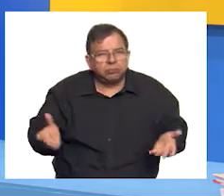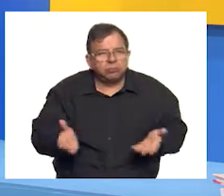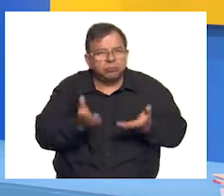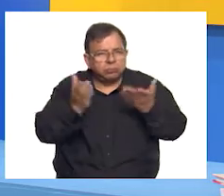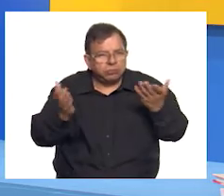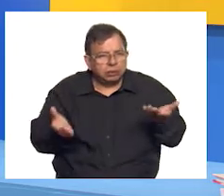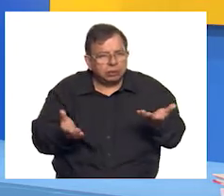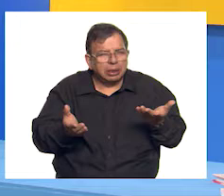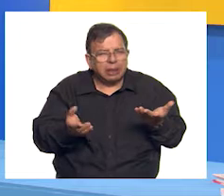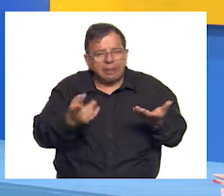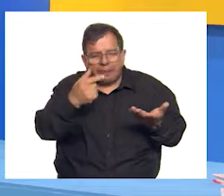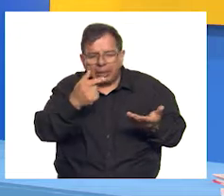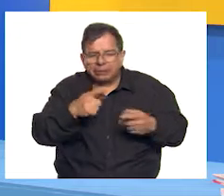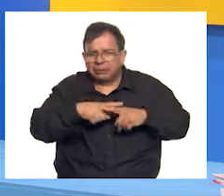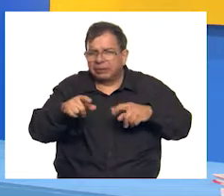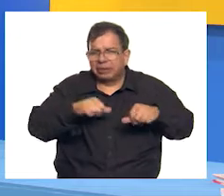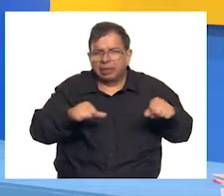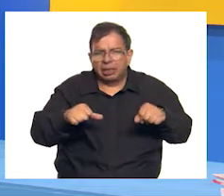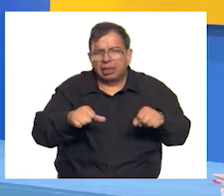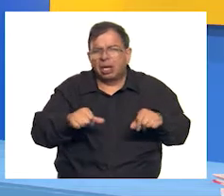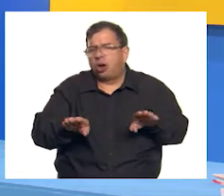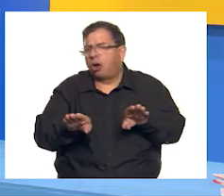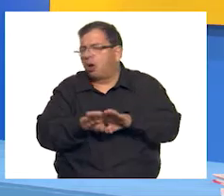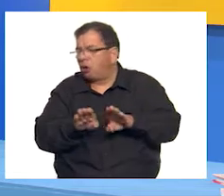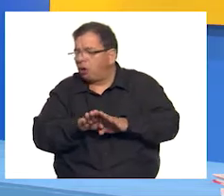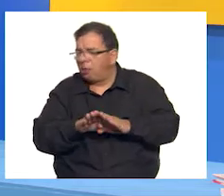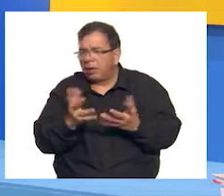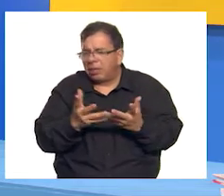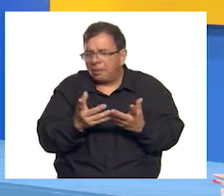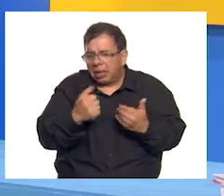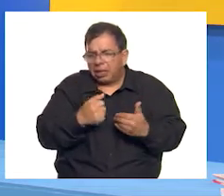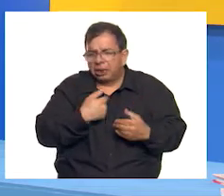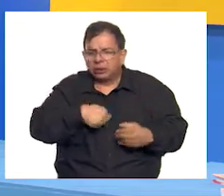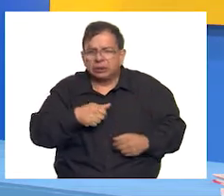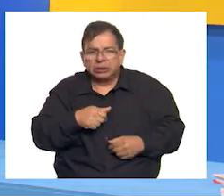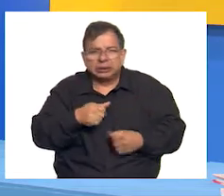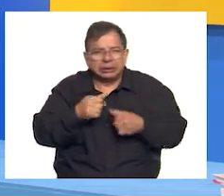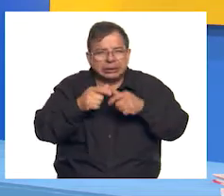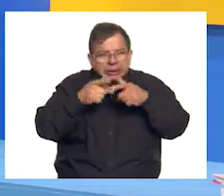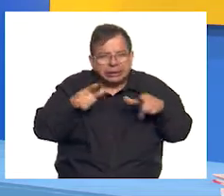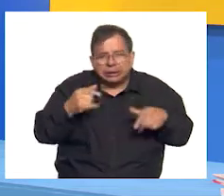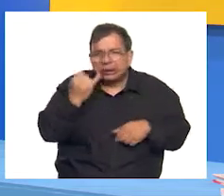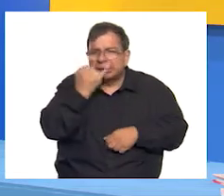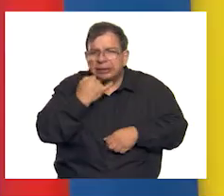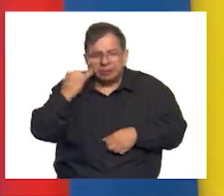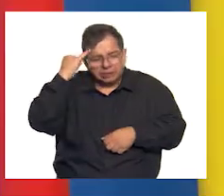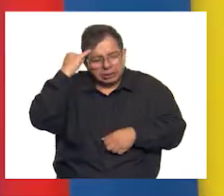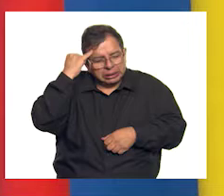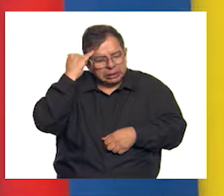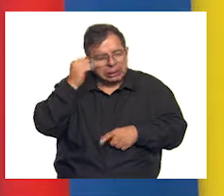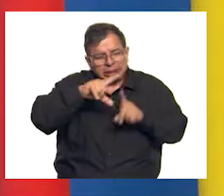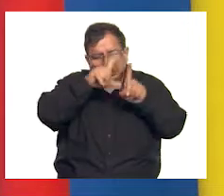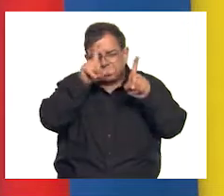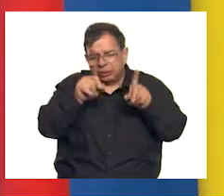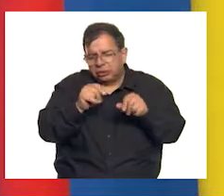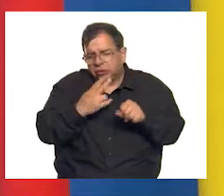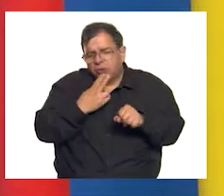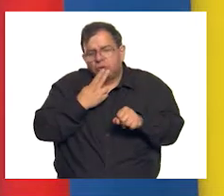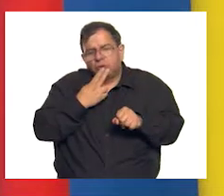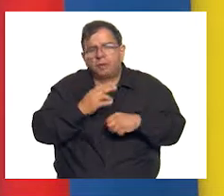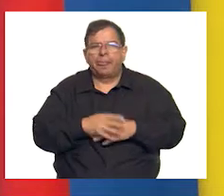a las acciones que se promueven o crear las propias para preservar nuestras lenguas indígenas nacionales. Y me